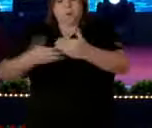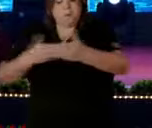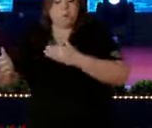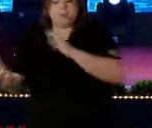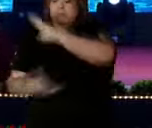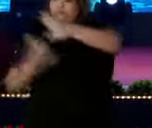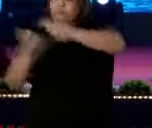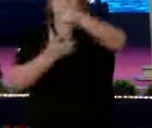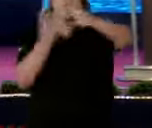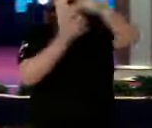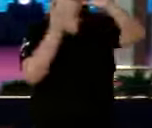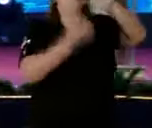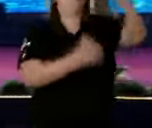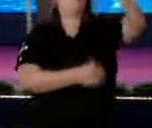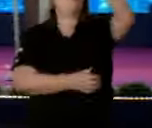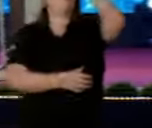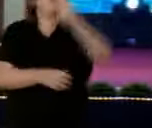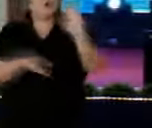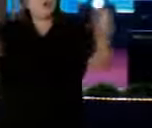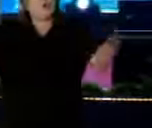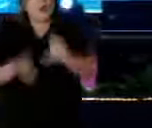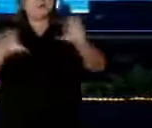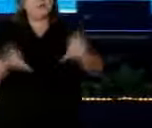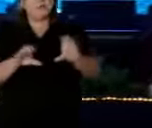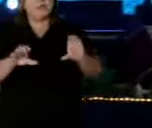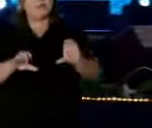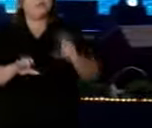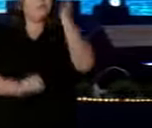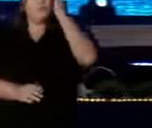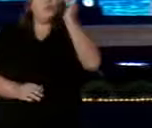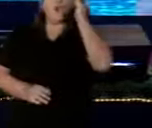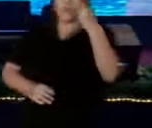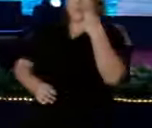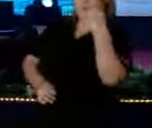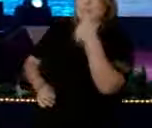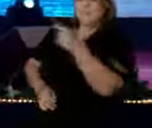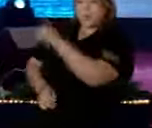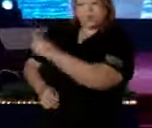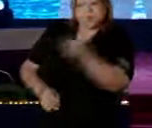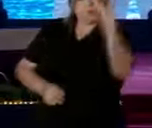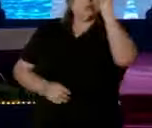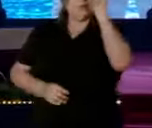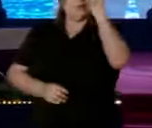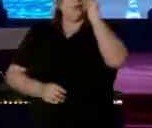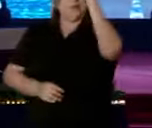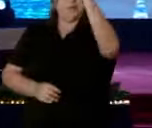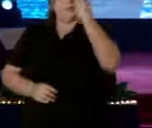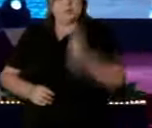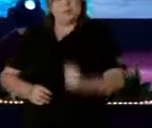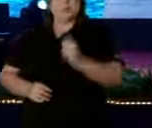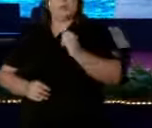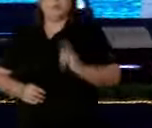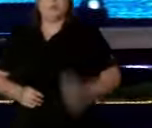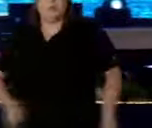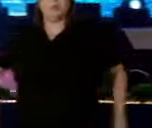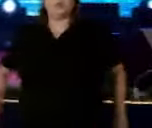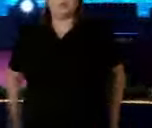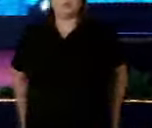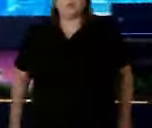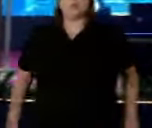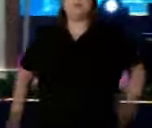poderosa de Dios obrando. Él lo dijo: me seréis testigos. I can ask today. Is there